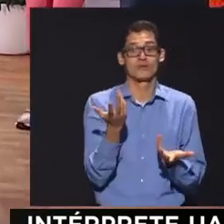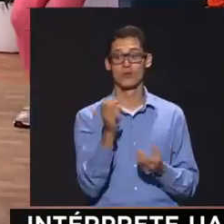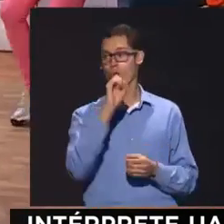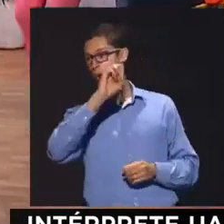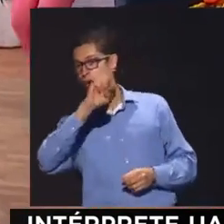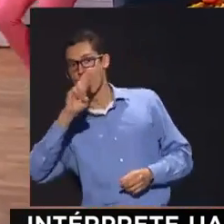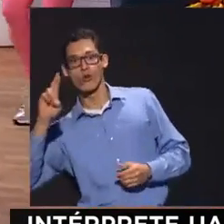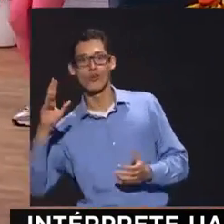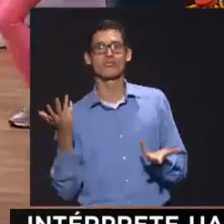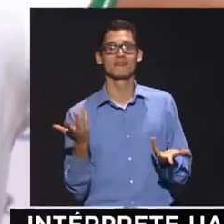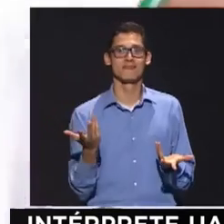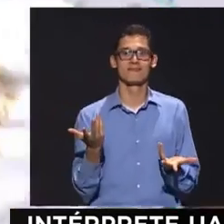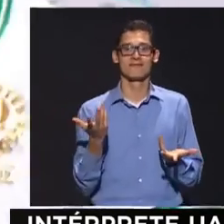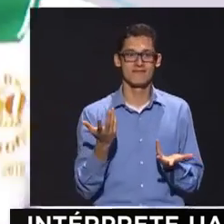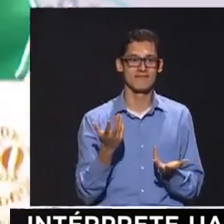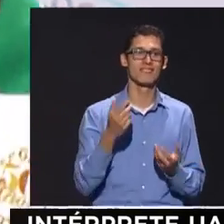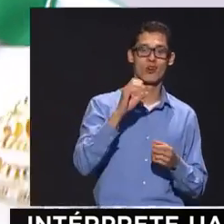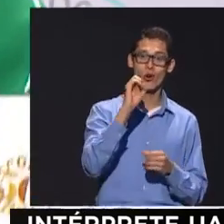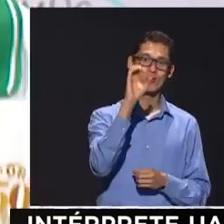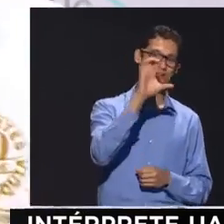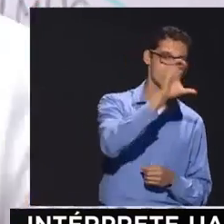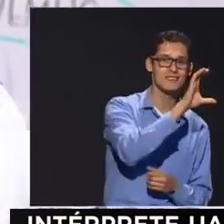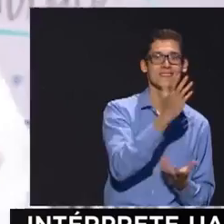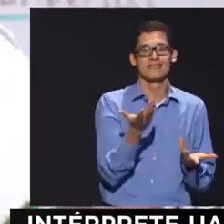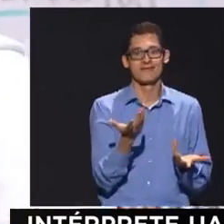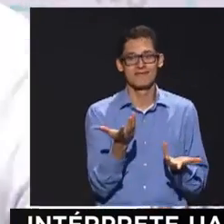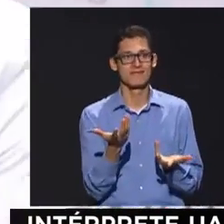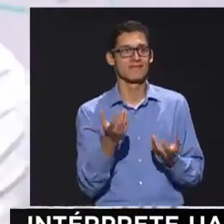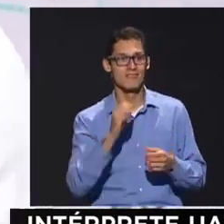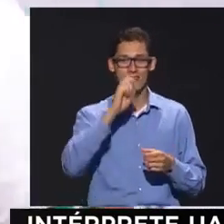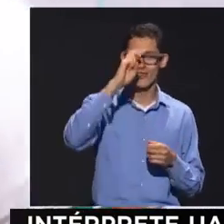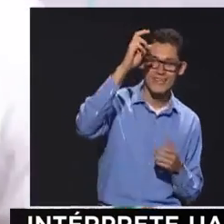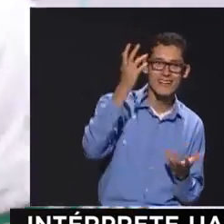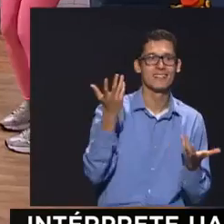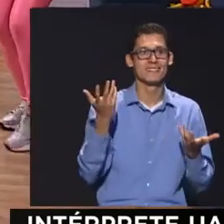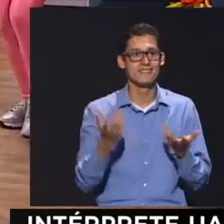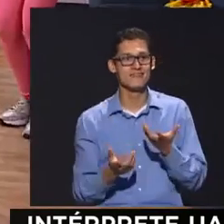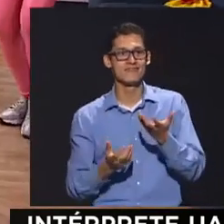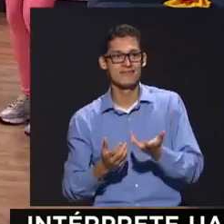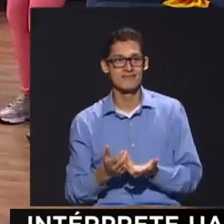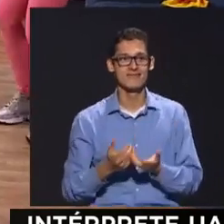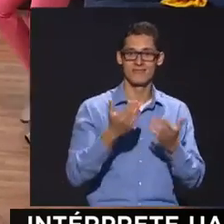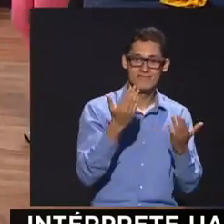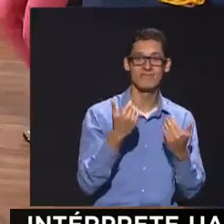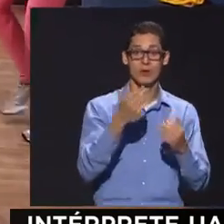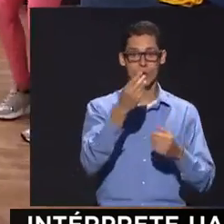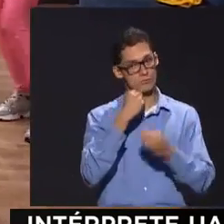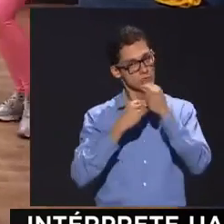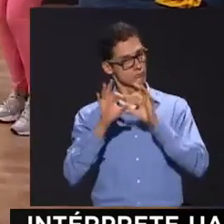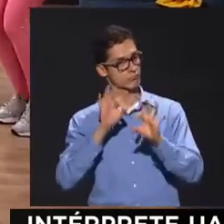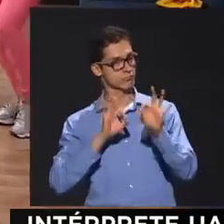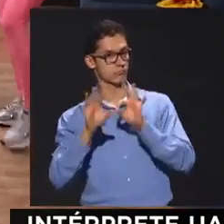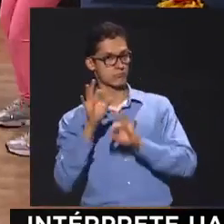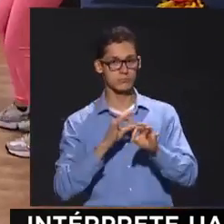oriente nueva se fue evidente con su salud va de nuevo a ser promesa no por su